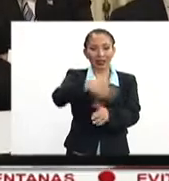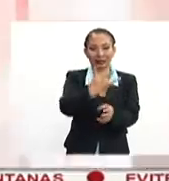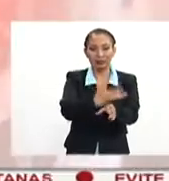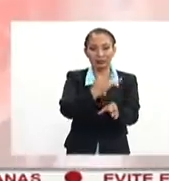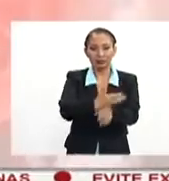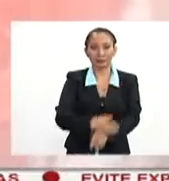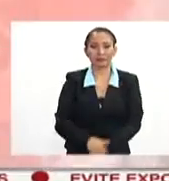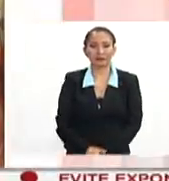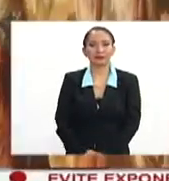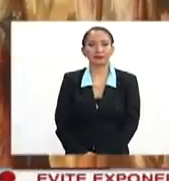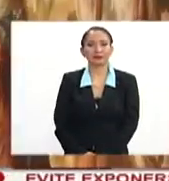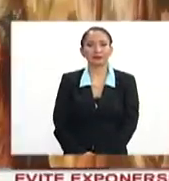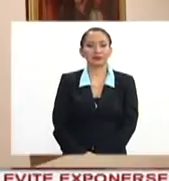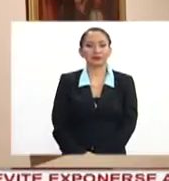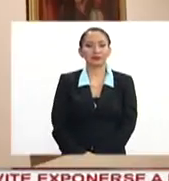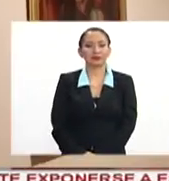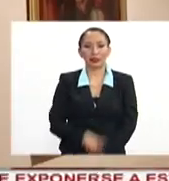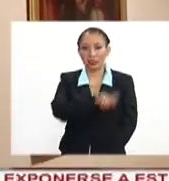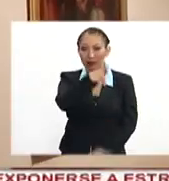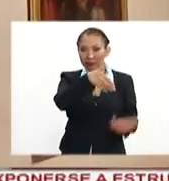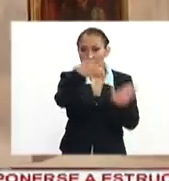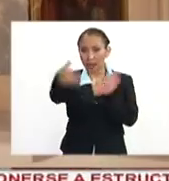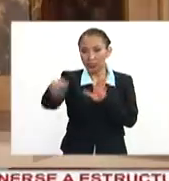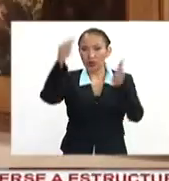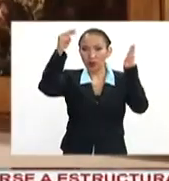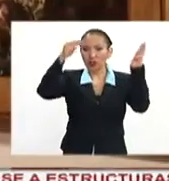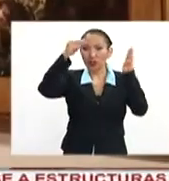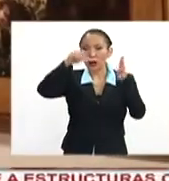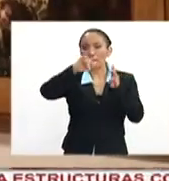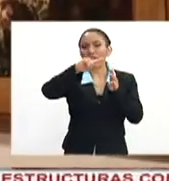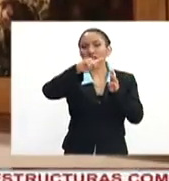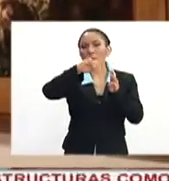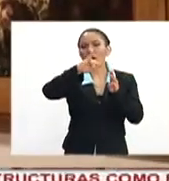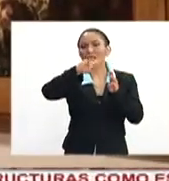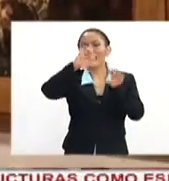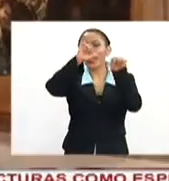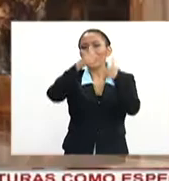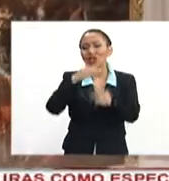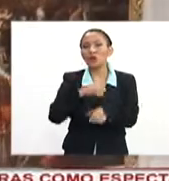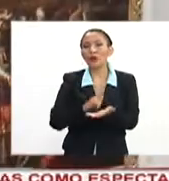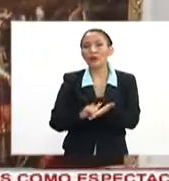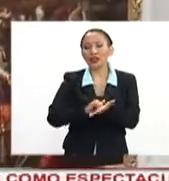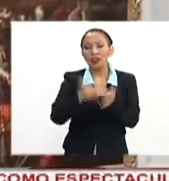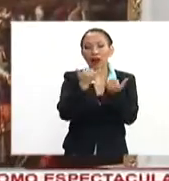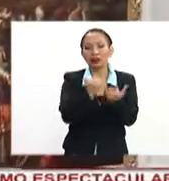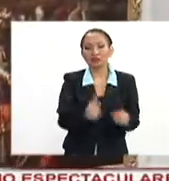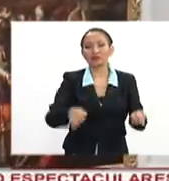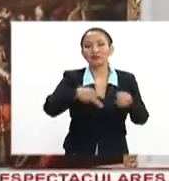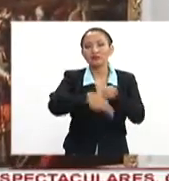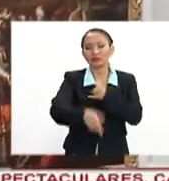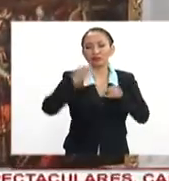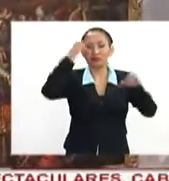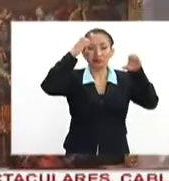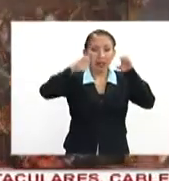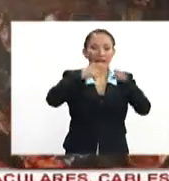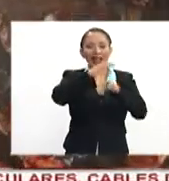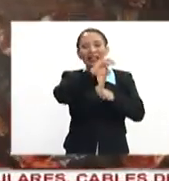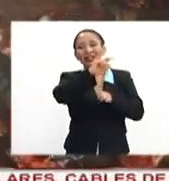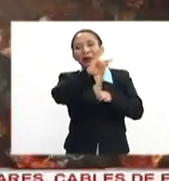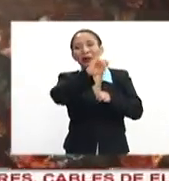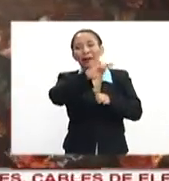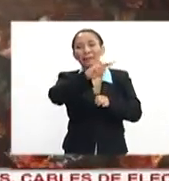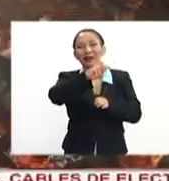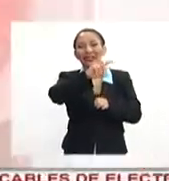país. Más adelante, en el Museo Metropolitano de Arte de Nueva York se inauguró la magna exposición Cristóbal